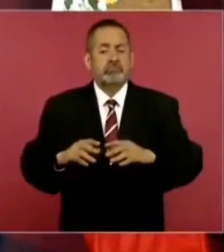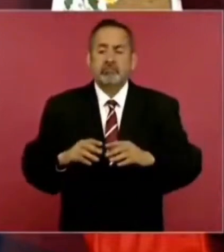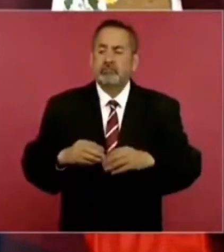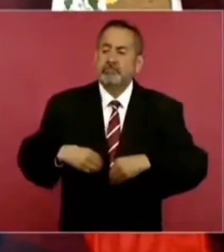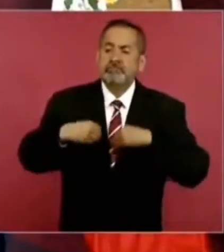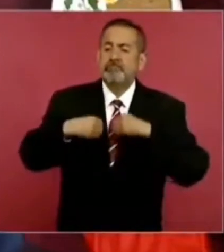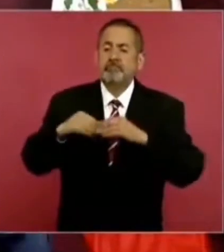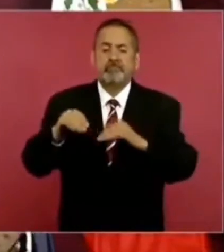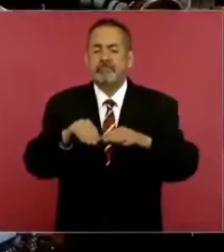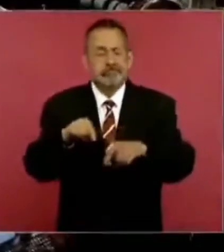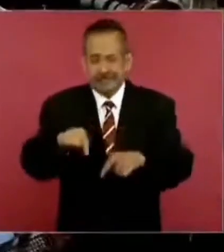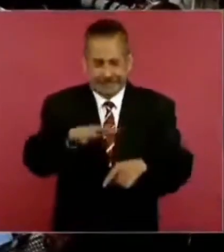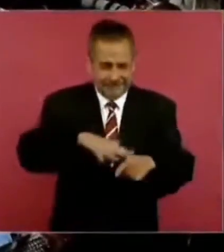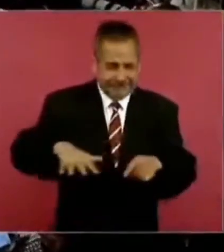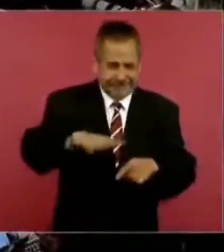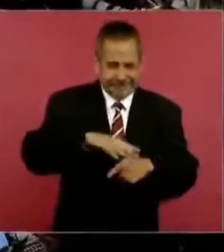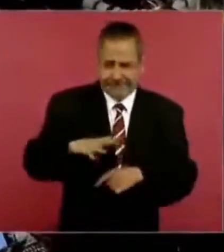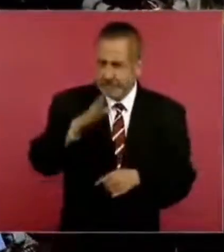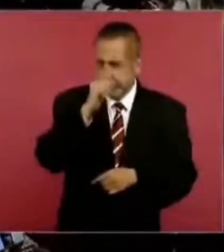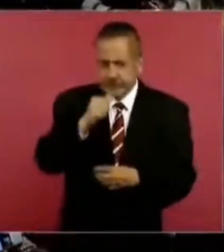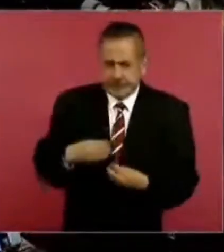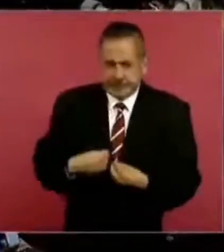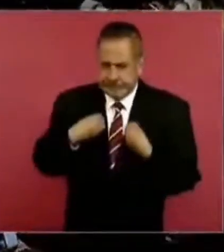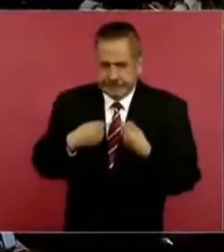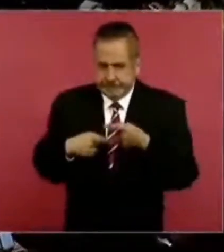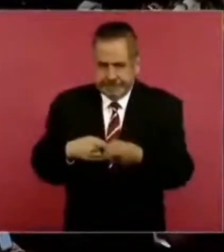transitado. No se puede vivir ahí